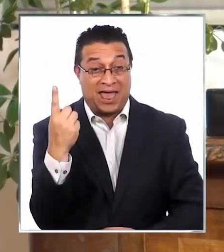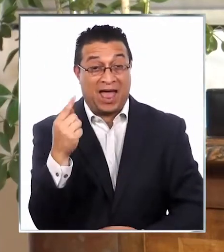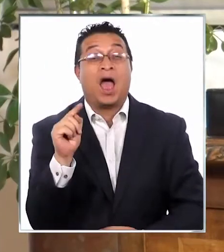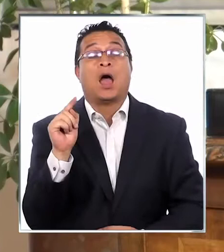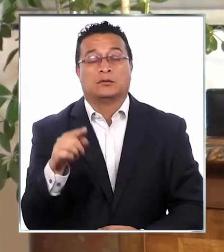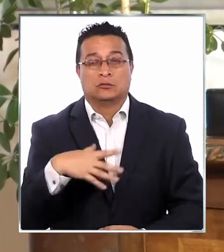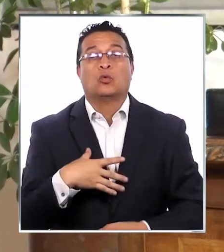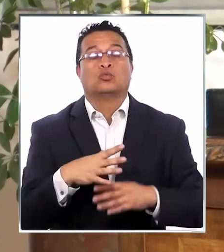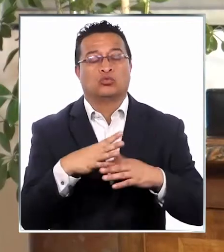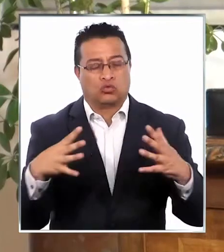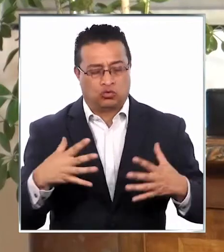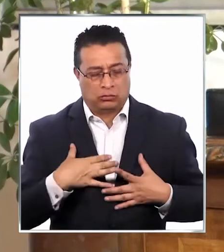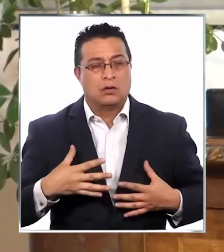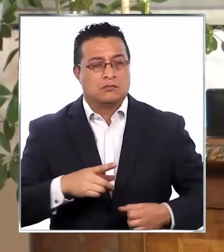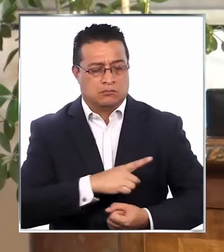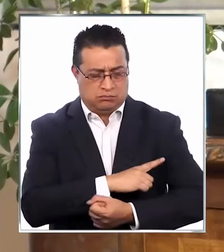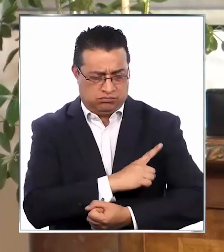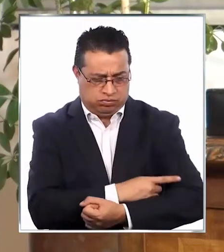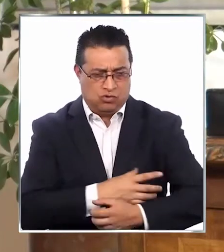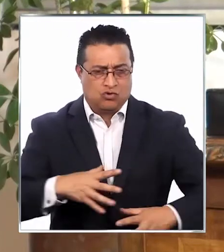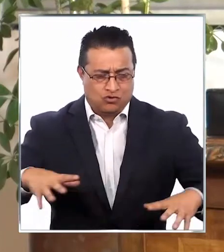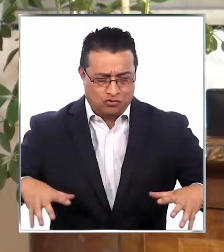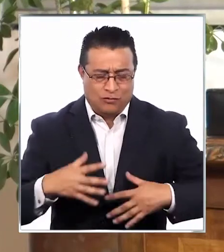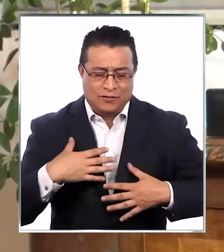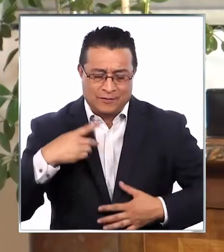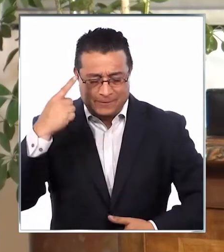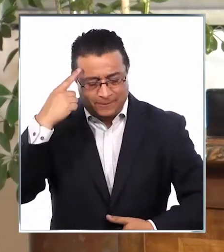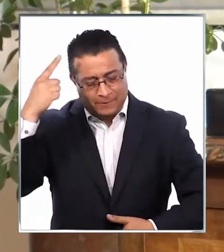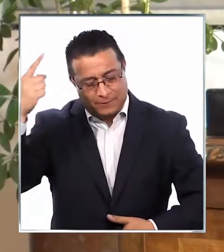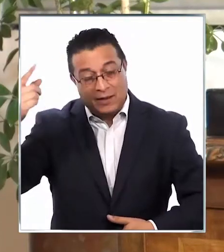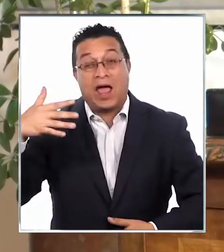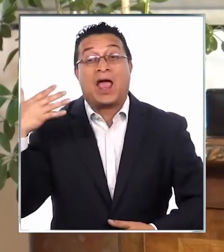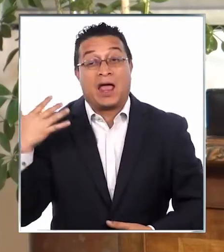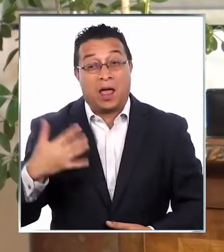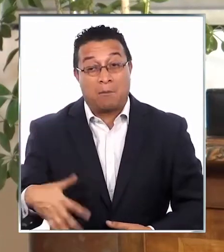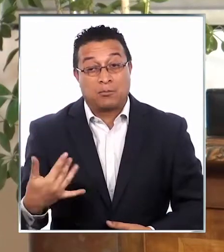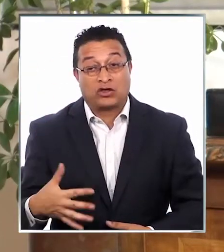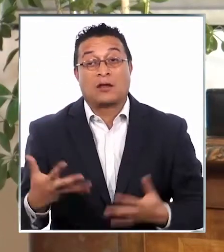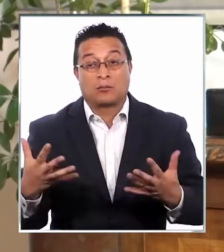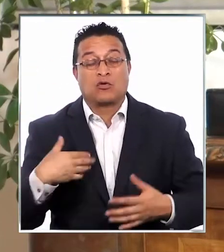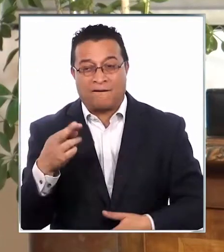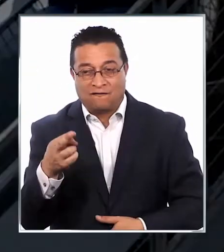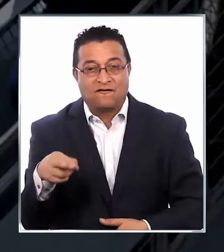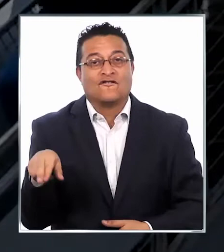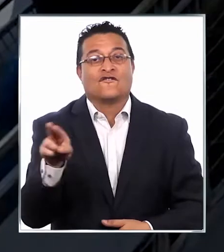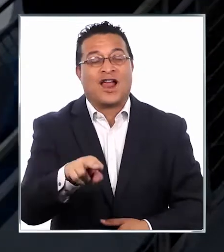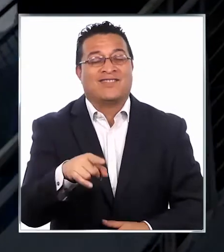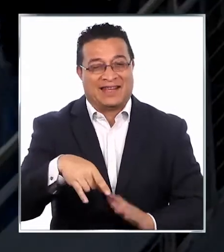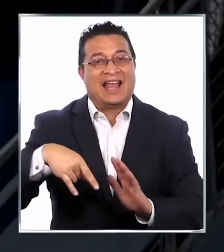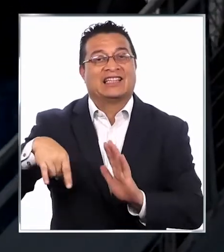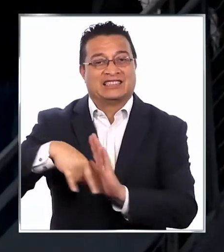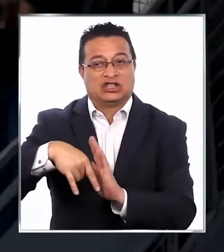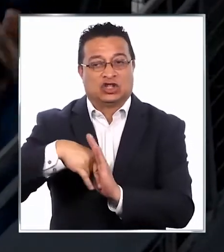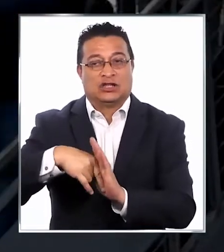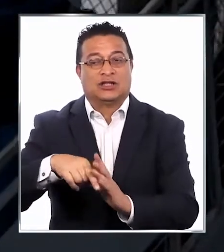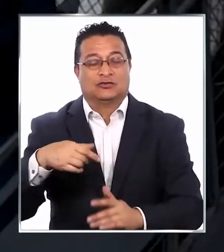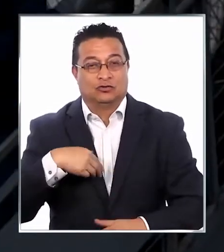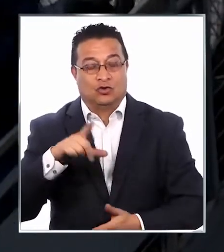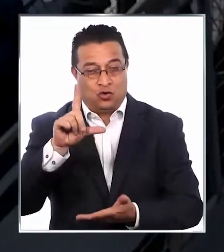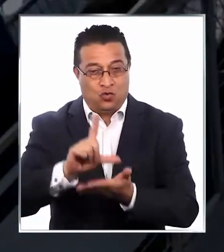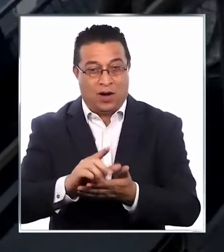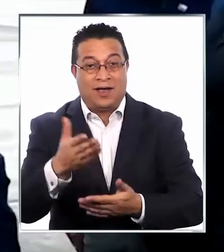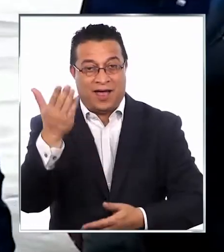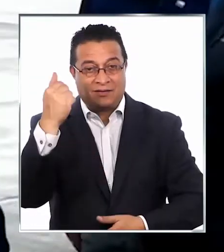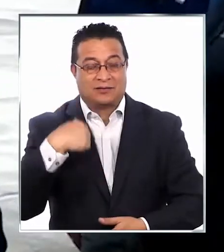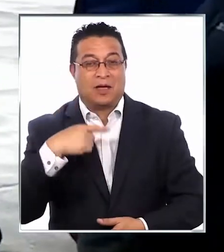tenía muchas ganas y tenía una ilusión muy importante de volver a Chiloé, al lugar donde